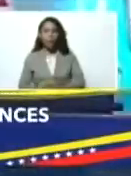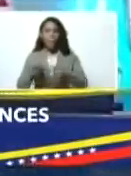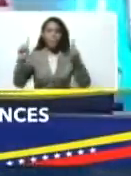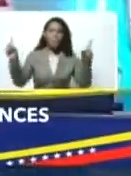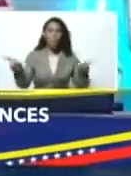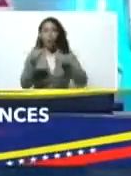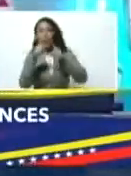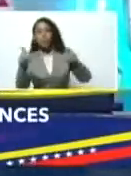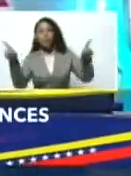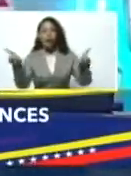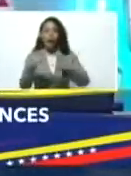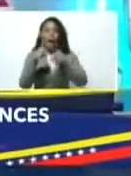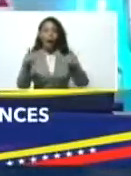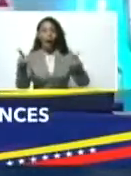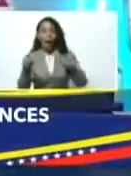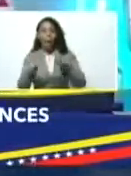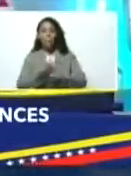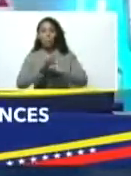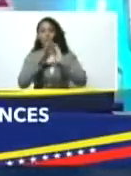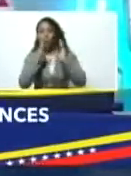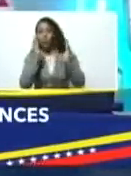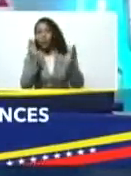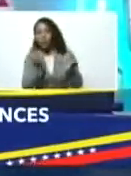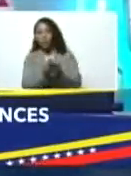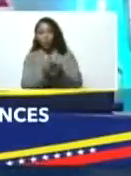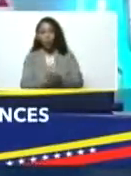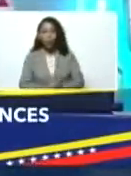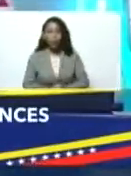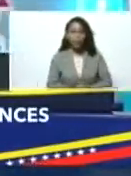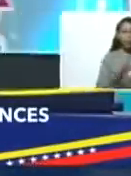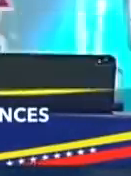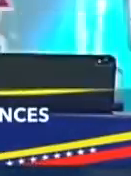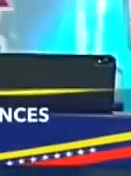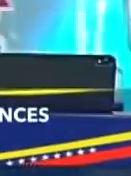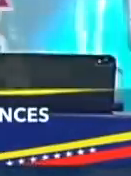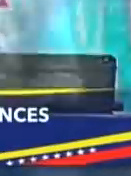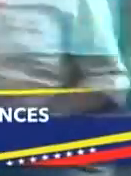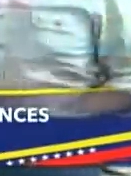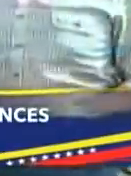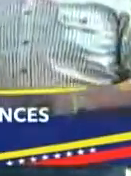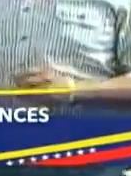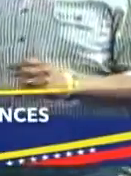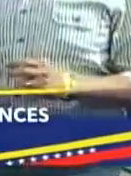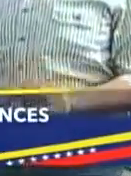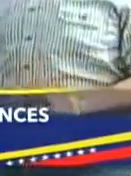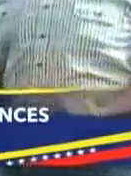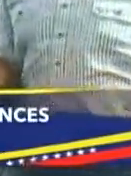¡Música! ¡Mundito! Gracias.